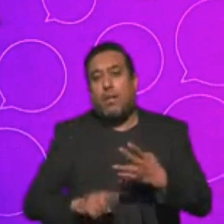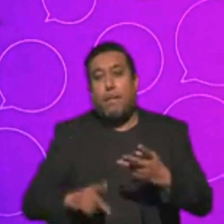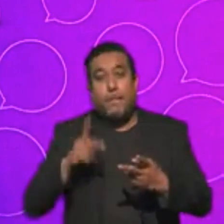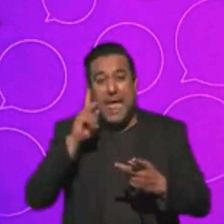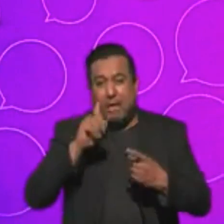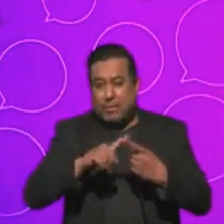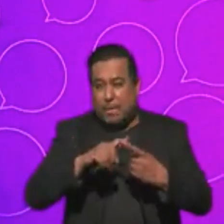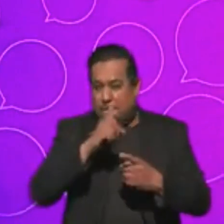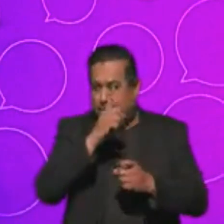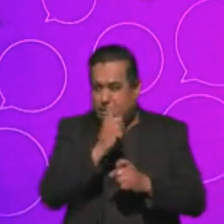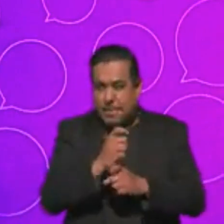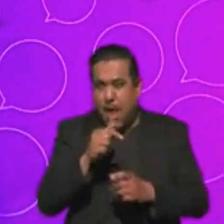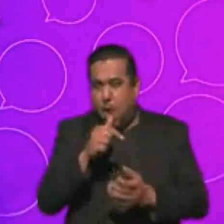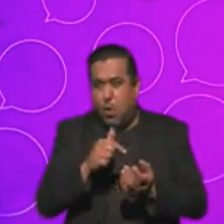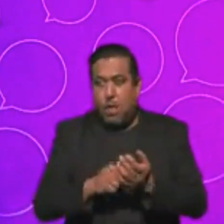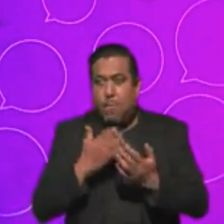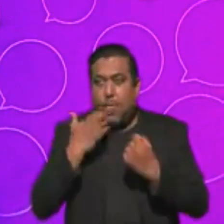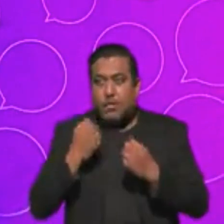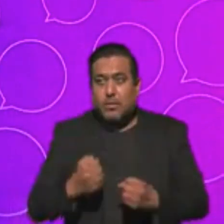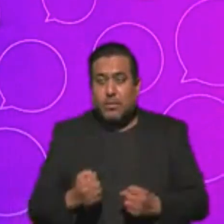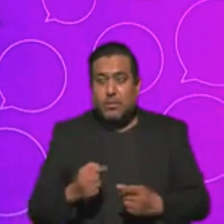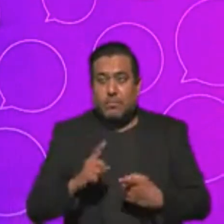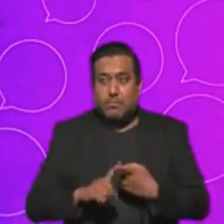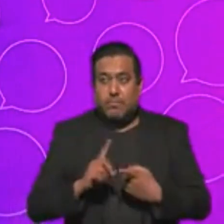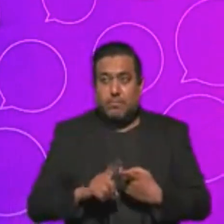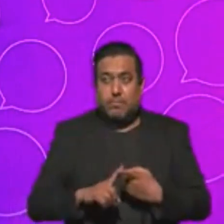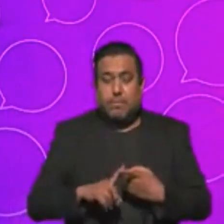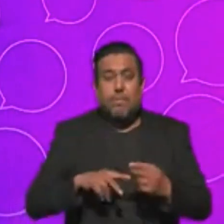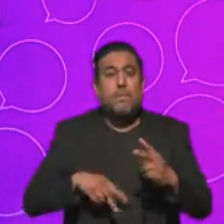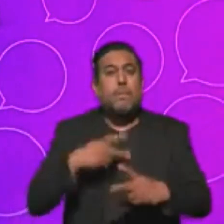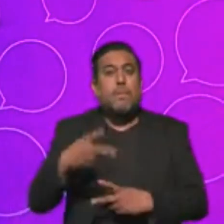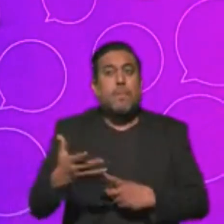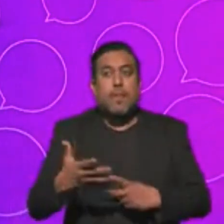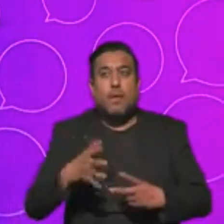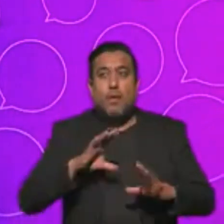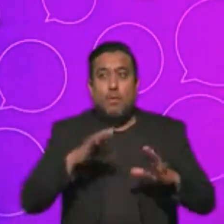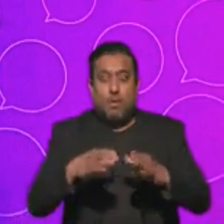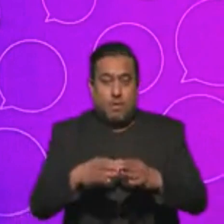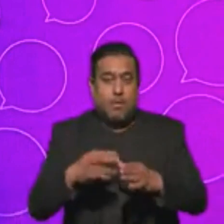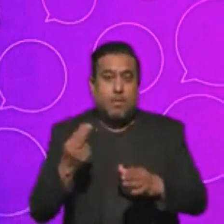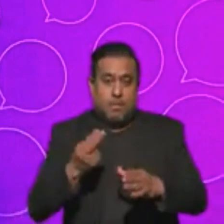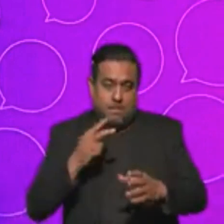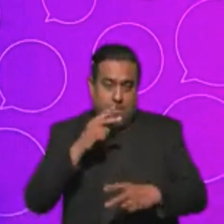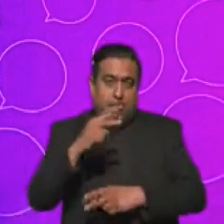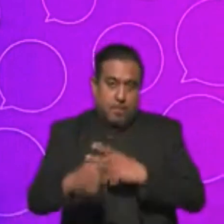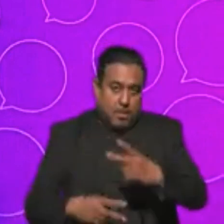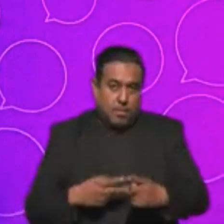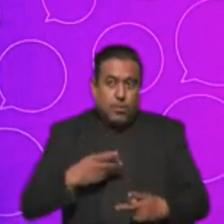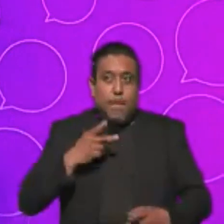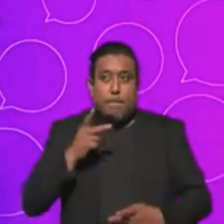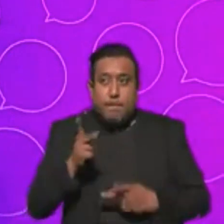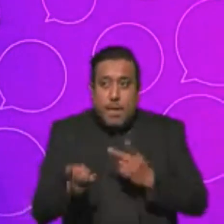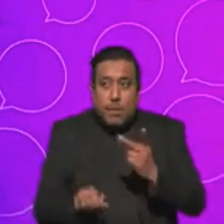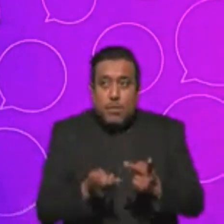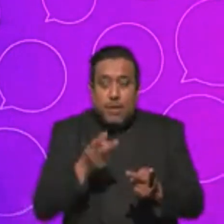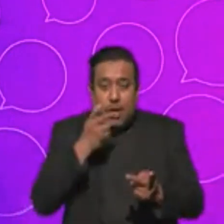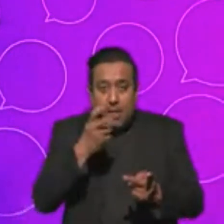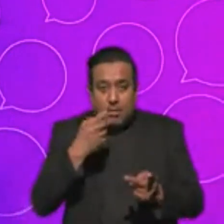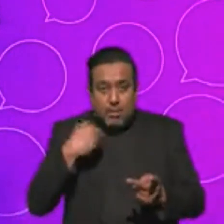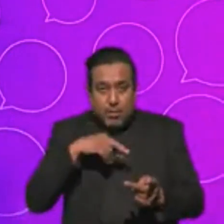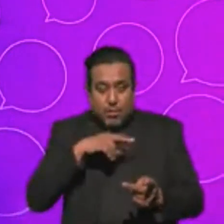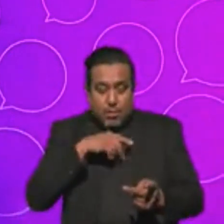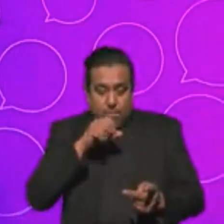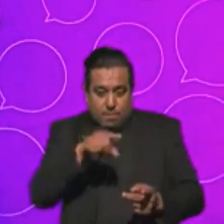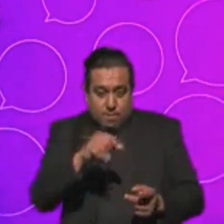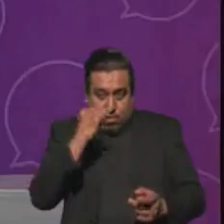inseguridad es el tema principal pero pues para ver cómo tenemos que hacer en las comunidades necesitamos preguntarles necesitamos diagnosticar y nosotros empatar con